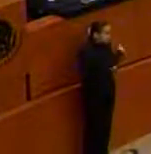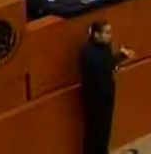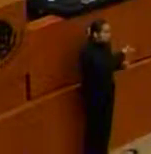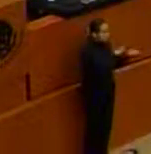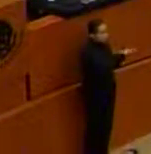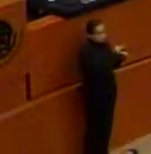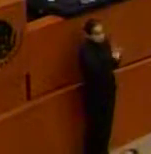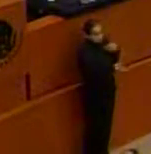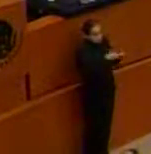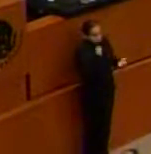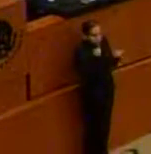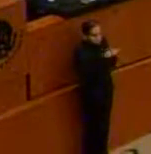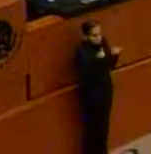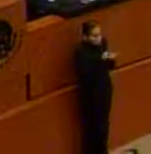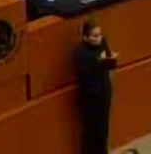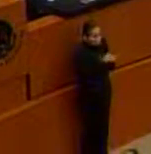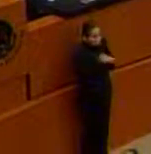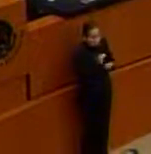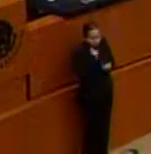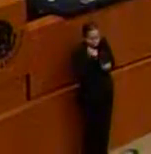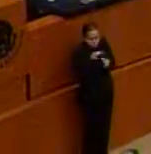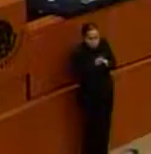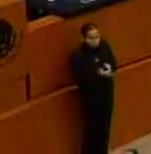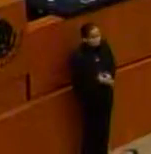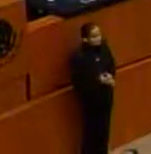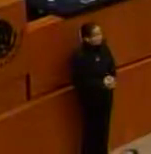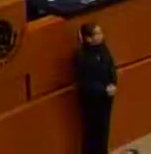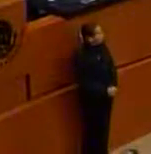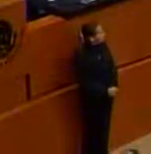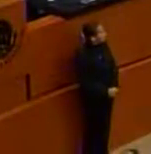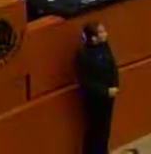que buscar empleo de todas maneras, de alguna manera.